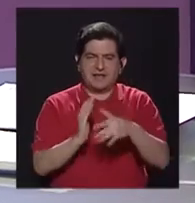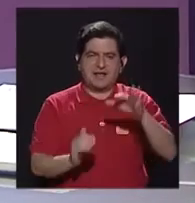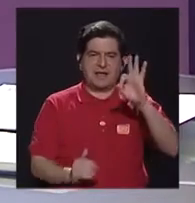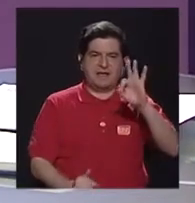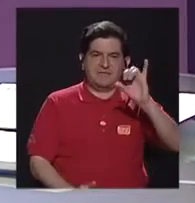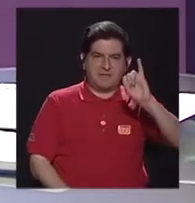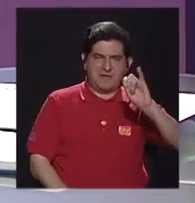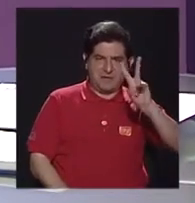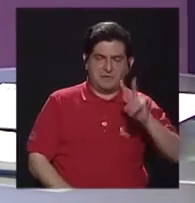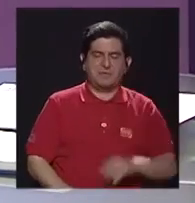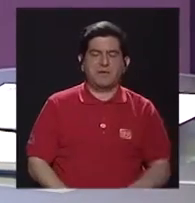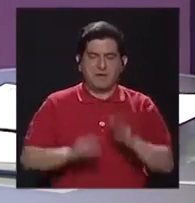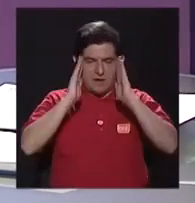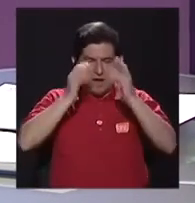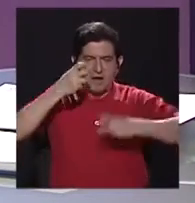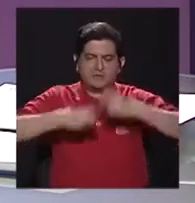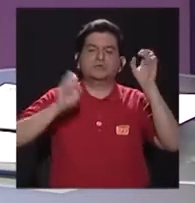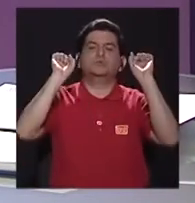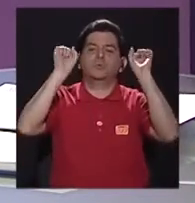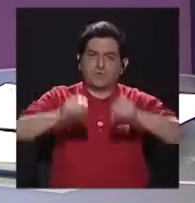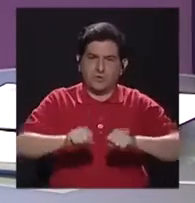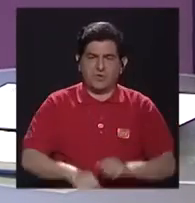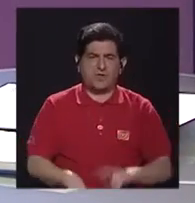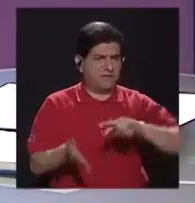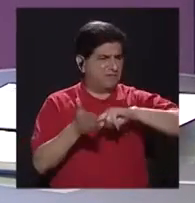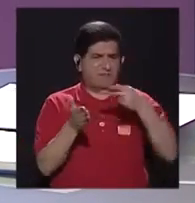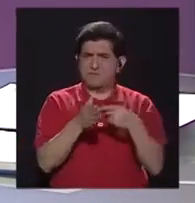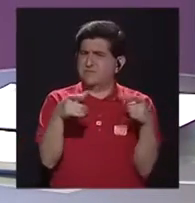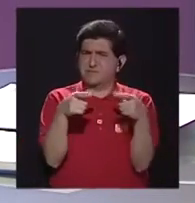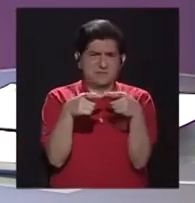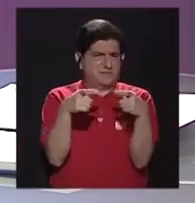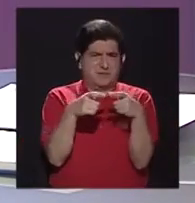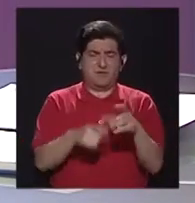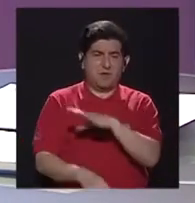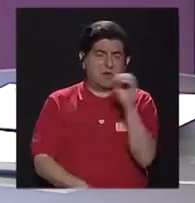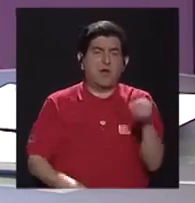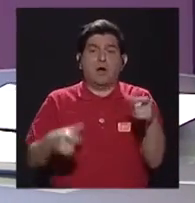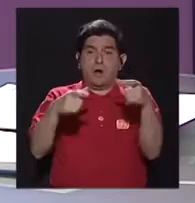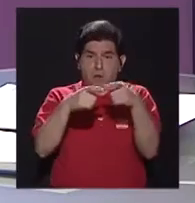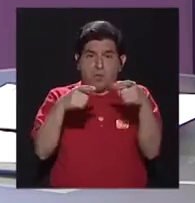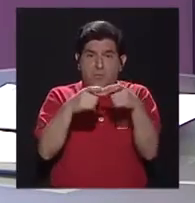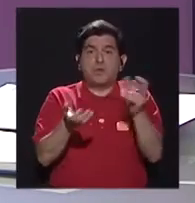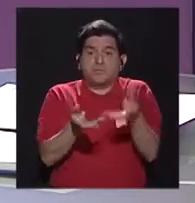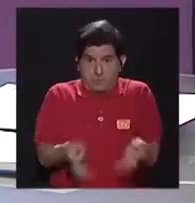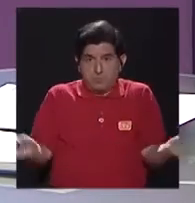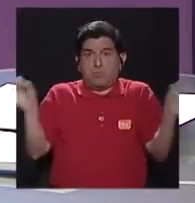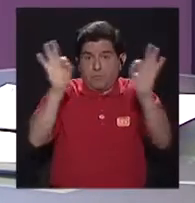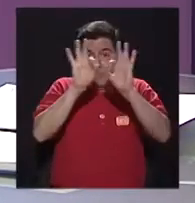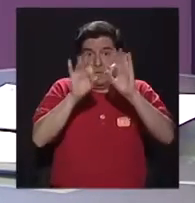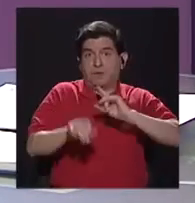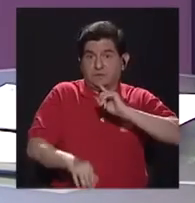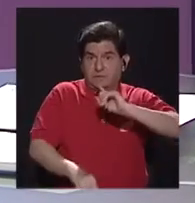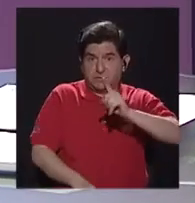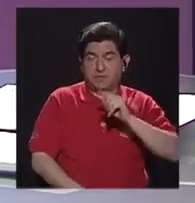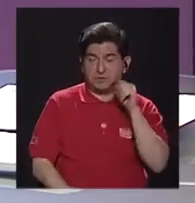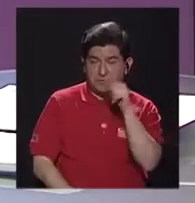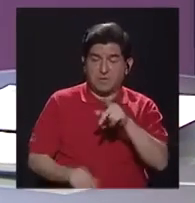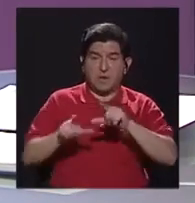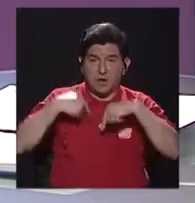podría atender este problema. Entonces, no es un asunto de minorías, o si son minorías, son minorías muy significativas, digamos, las que están